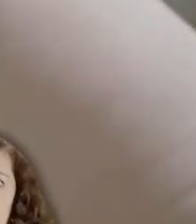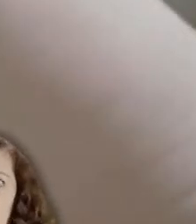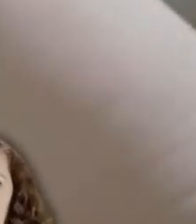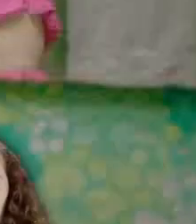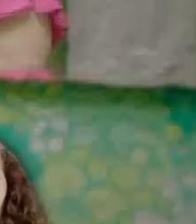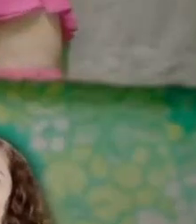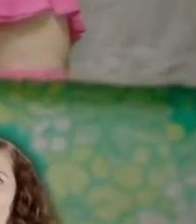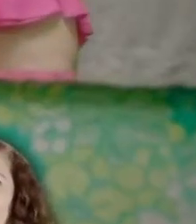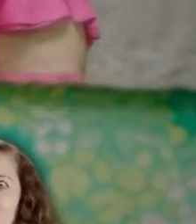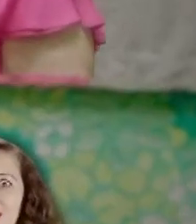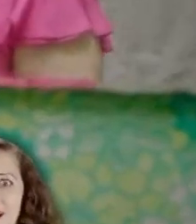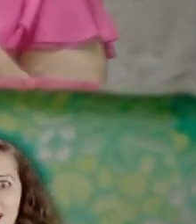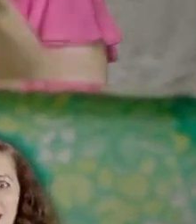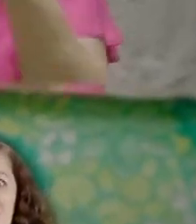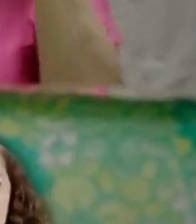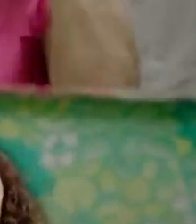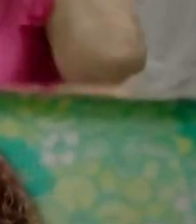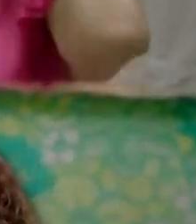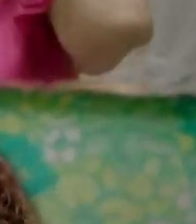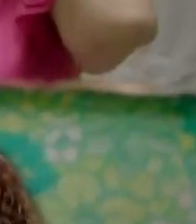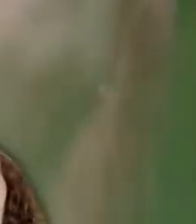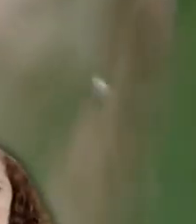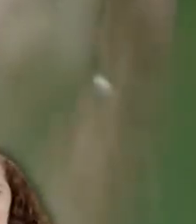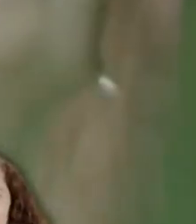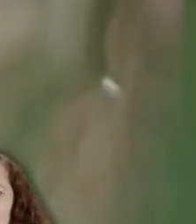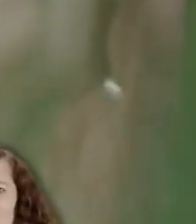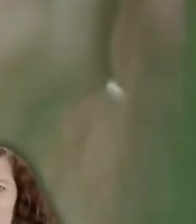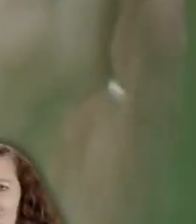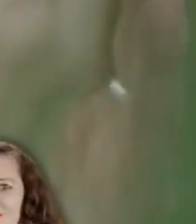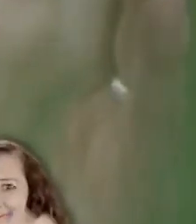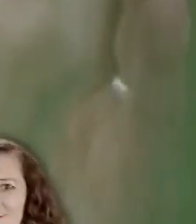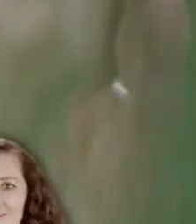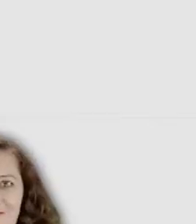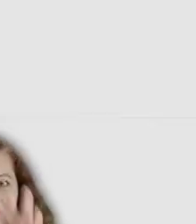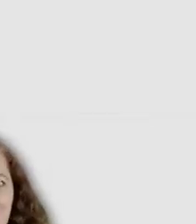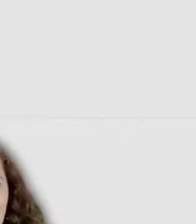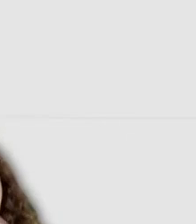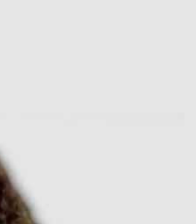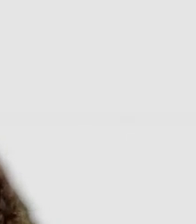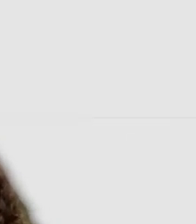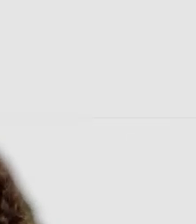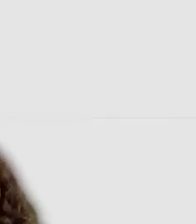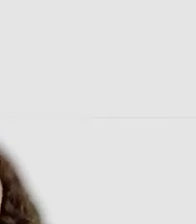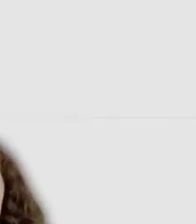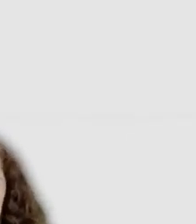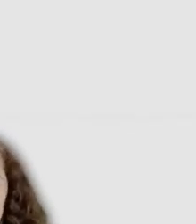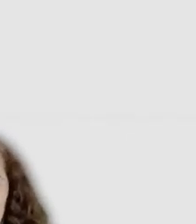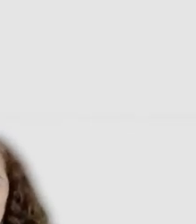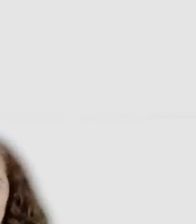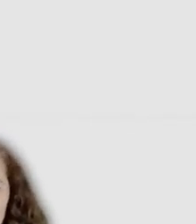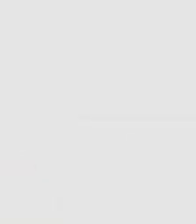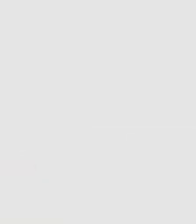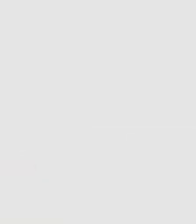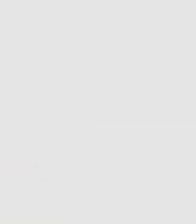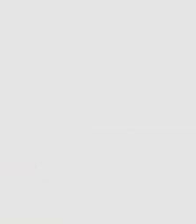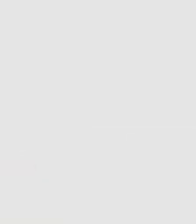van llegando, y del coronavirus nos seguimos cuidando. Ministerio de Salud.